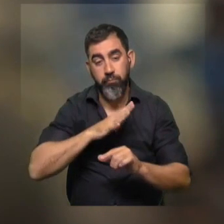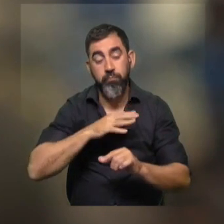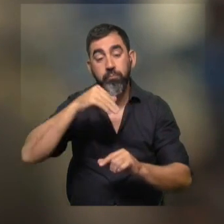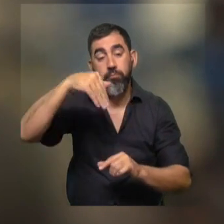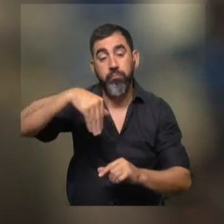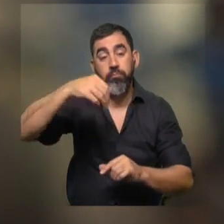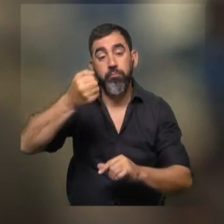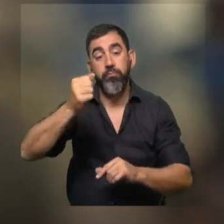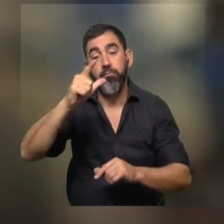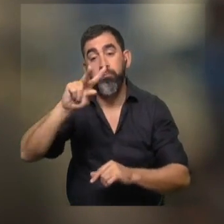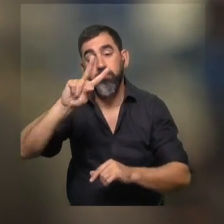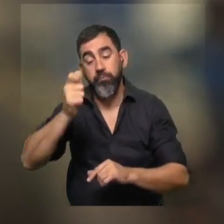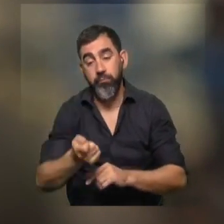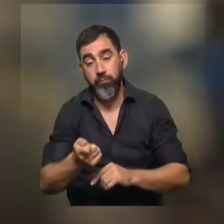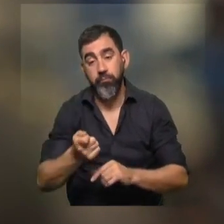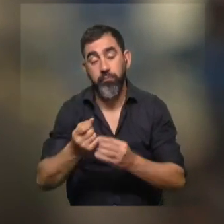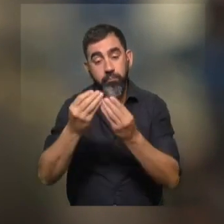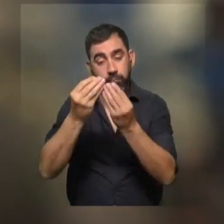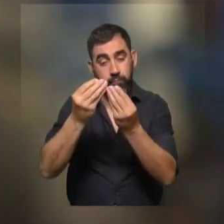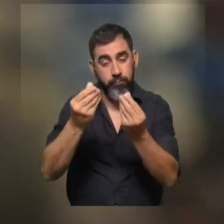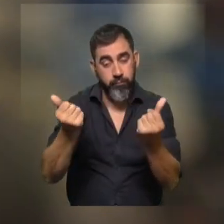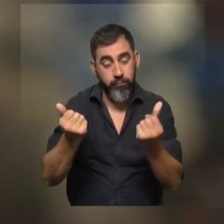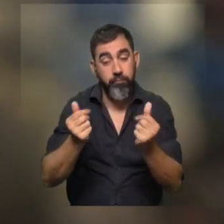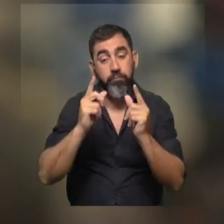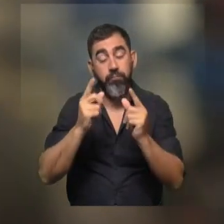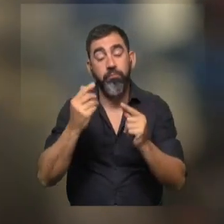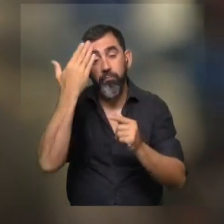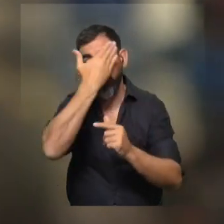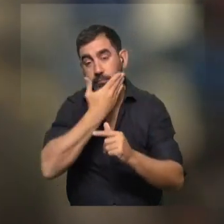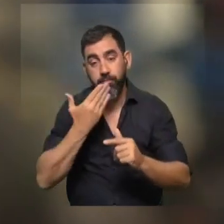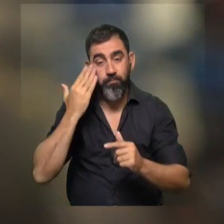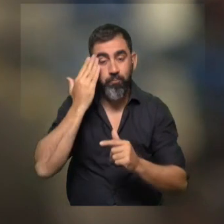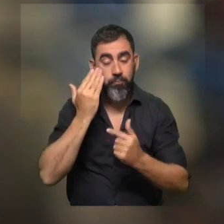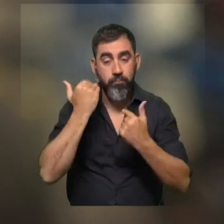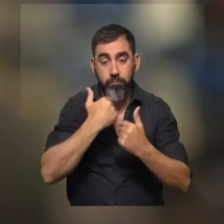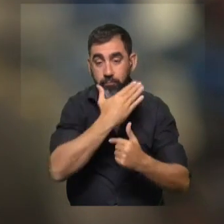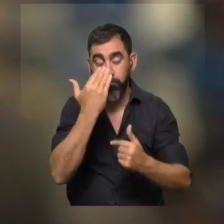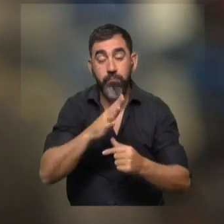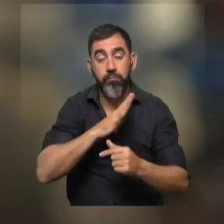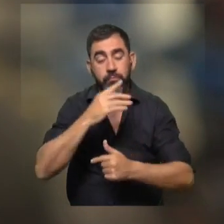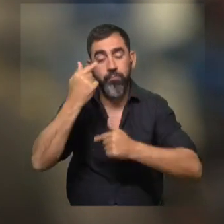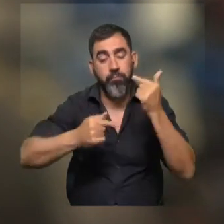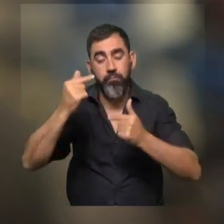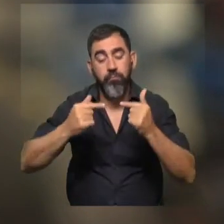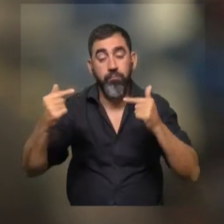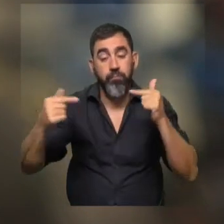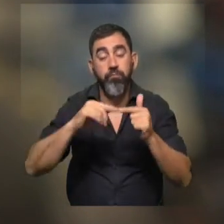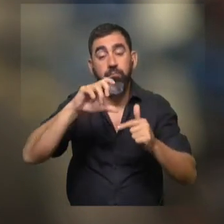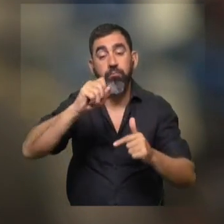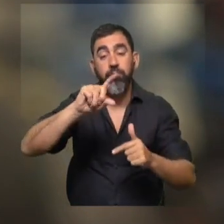que descongestiona, un sérum facial donde integramos distintos antioxidantes